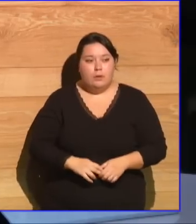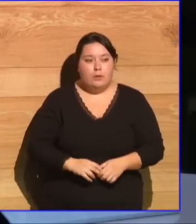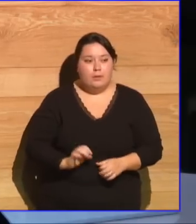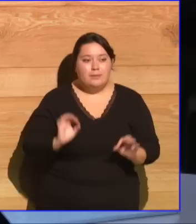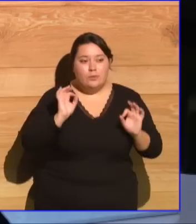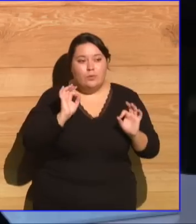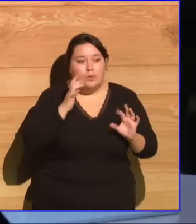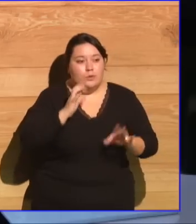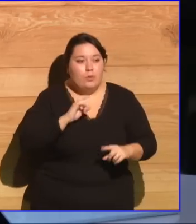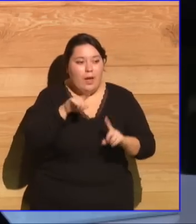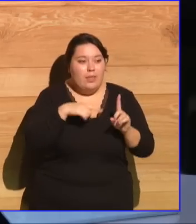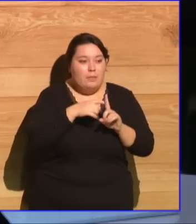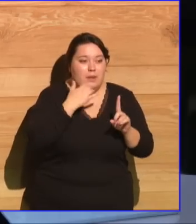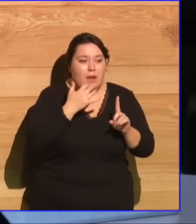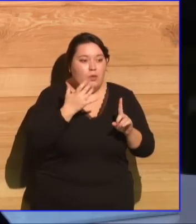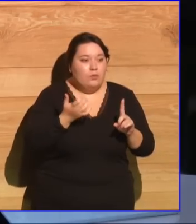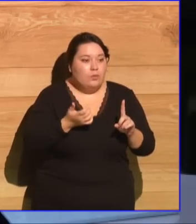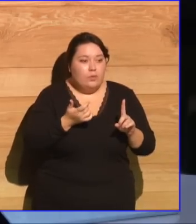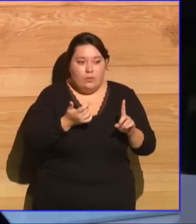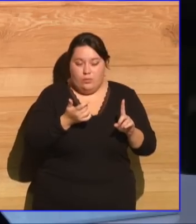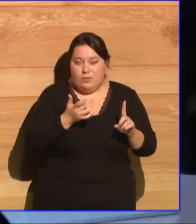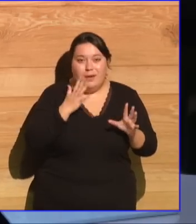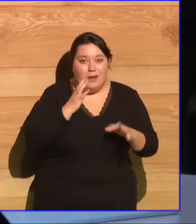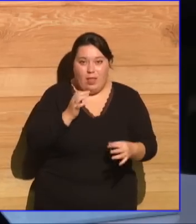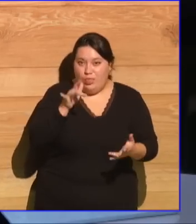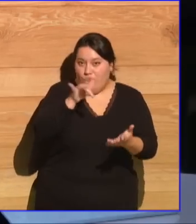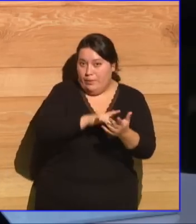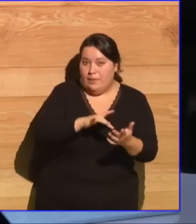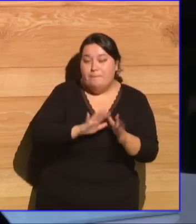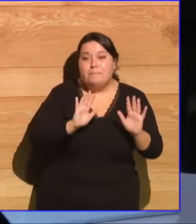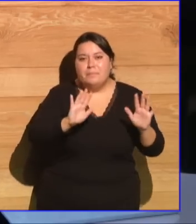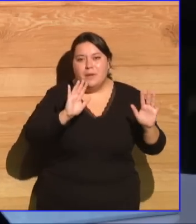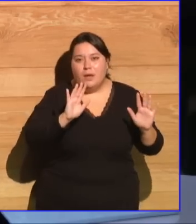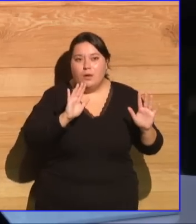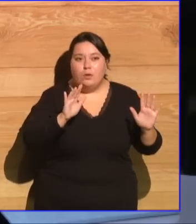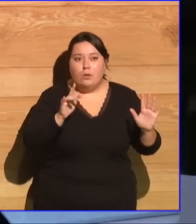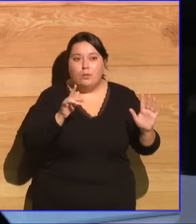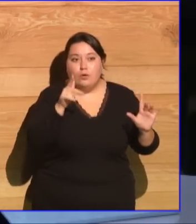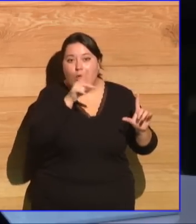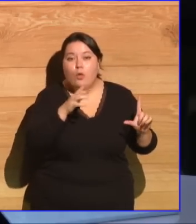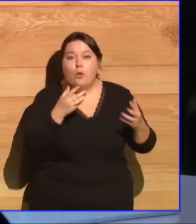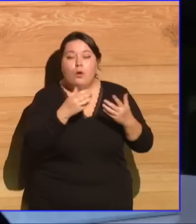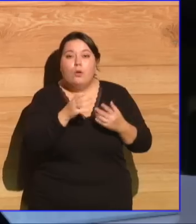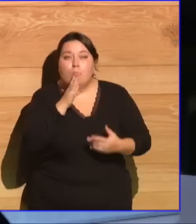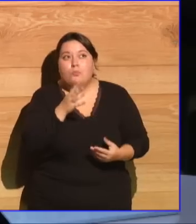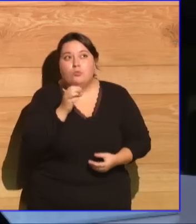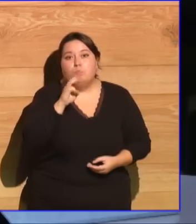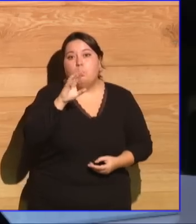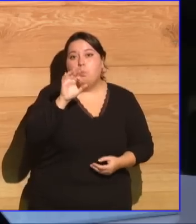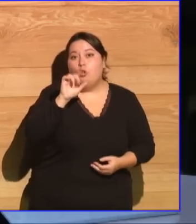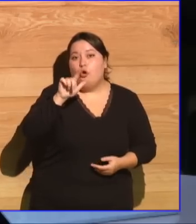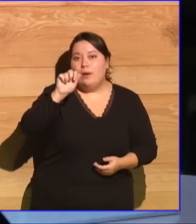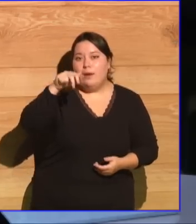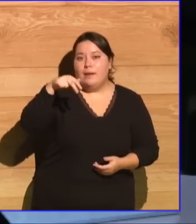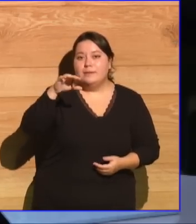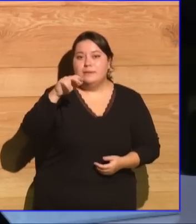además se produjo algo con ese nivel de surrealismo en la realidad. Pero rodado por Polanski, por ejemplo, habría